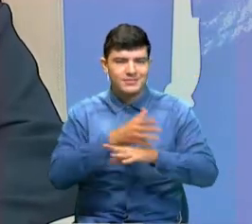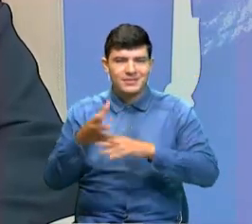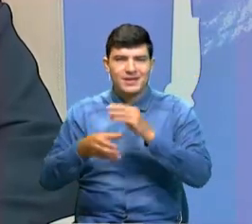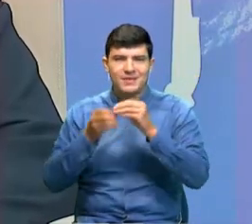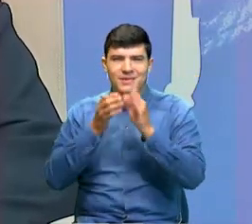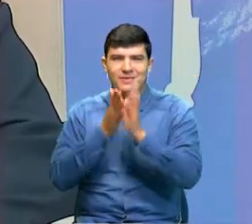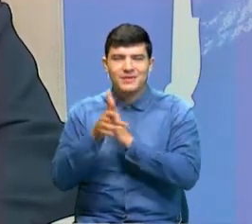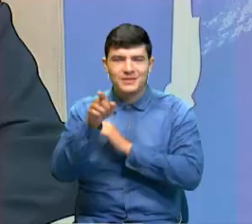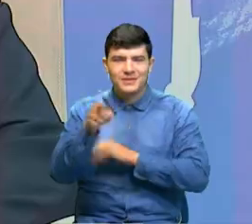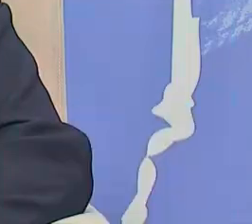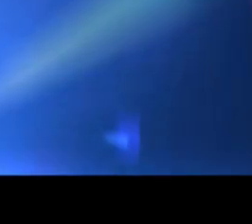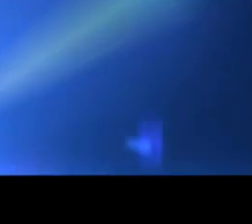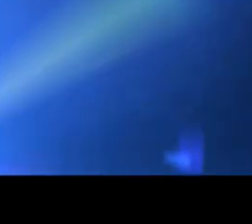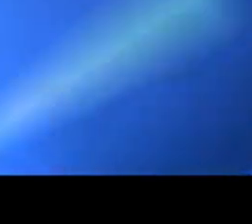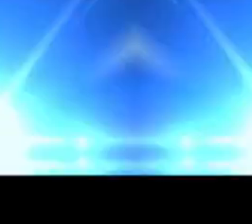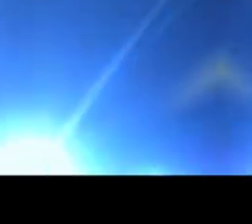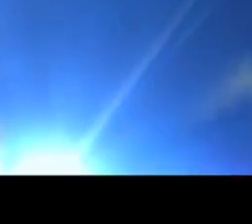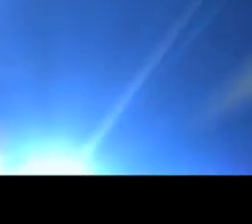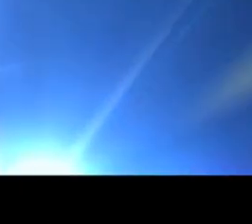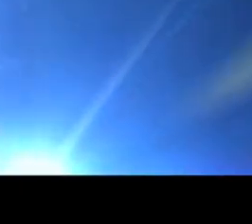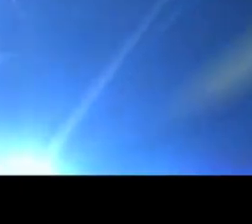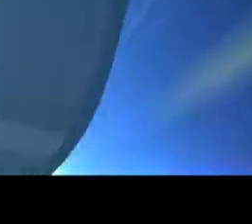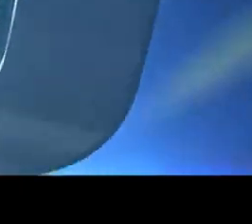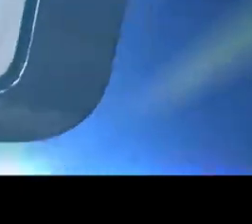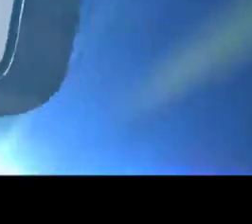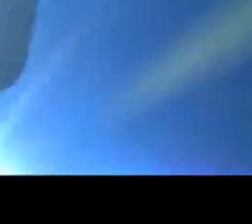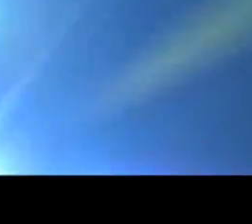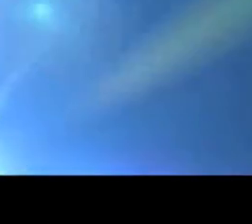usted conectado y ya regresamos.